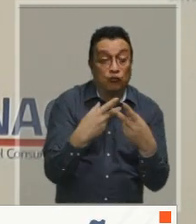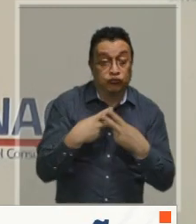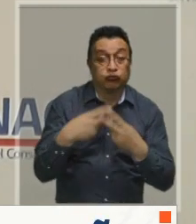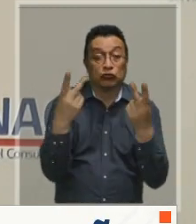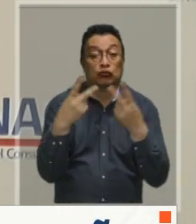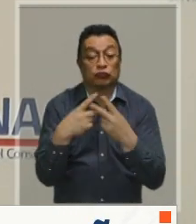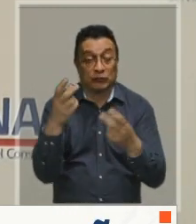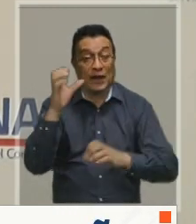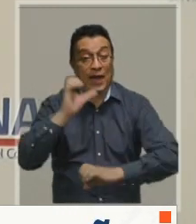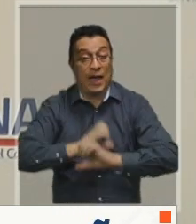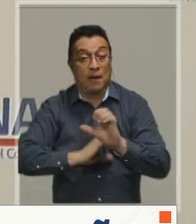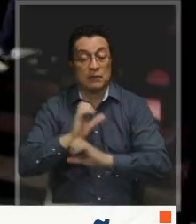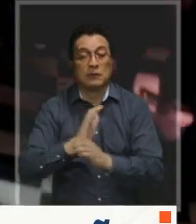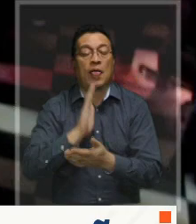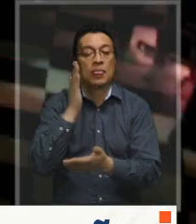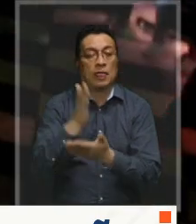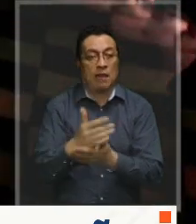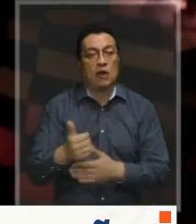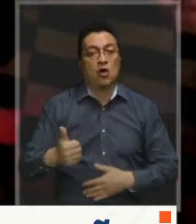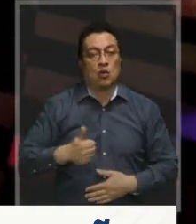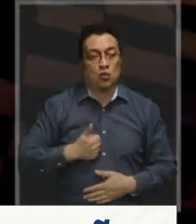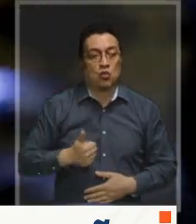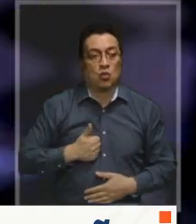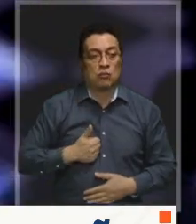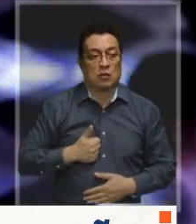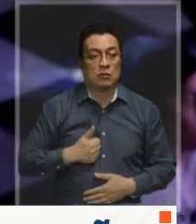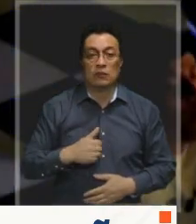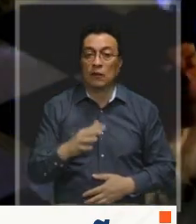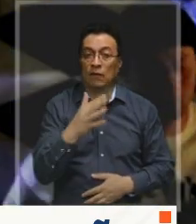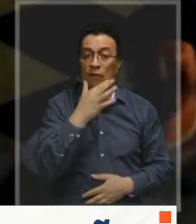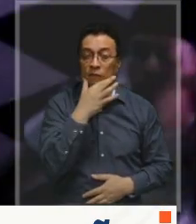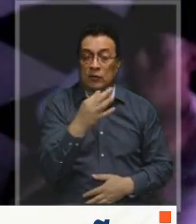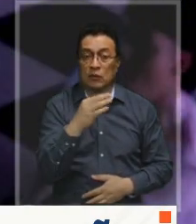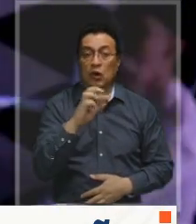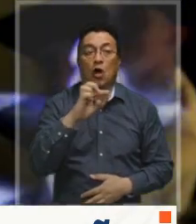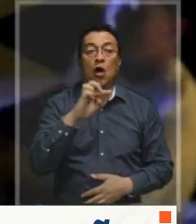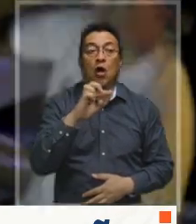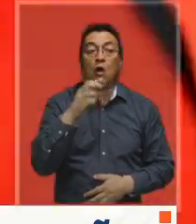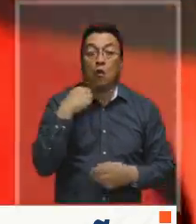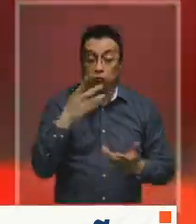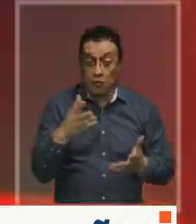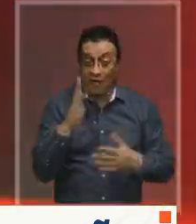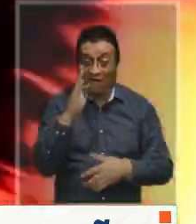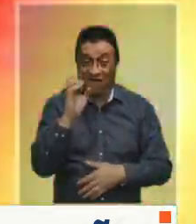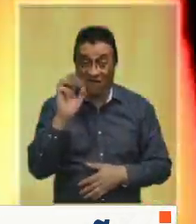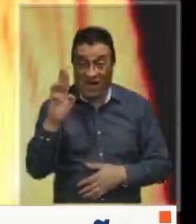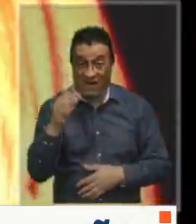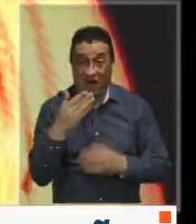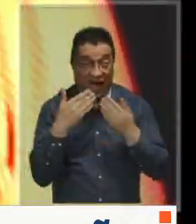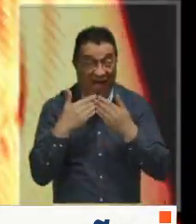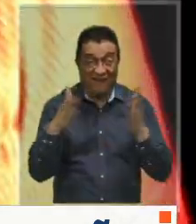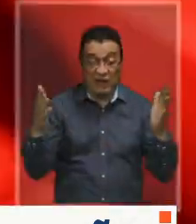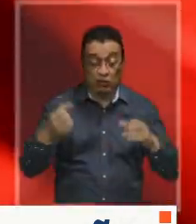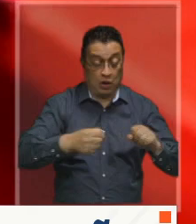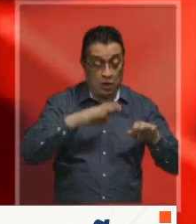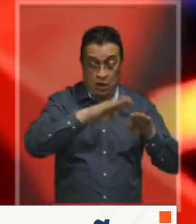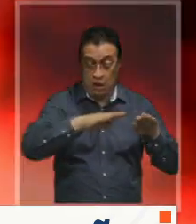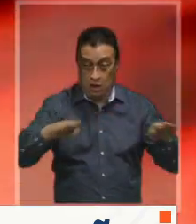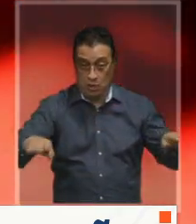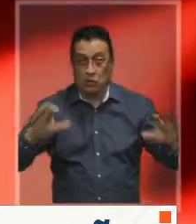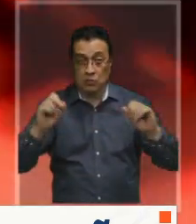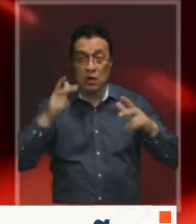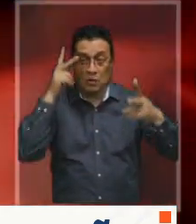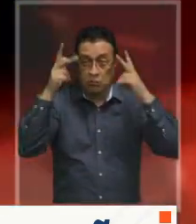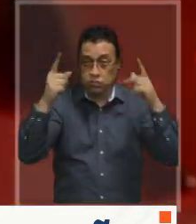por las empresas deben cumplirse. Es simple, si la productora ofrece bar abierto toda la noche, estacionamientos o cierta cantidad de